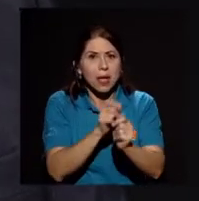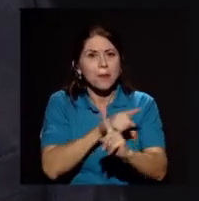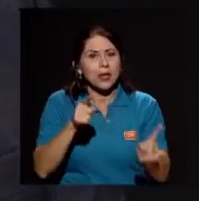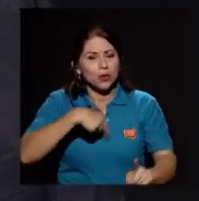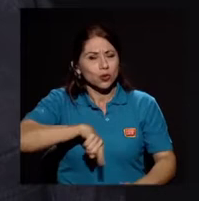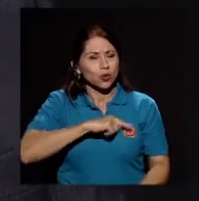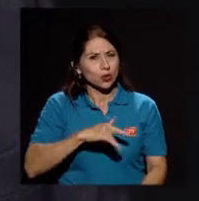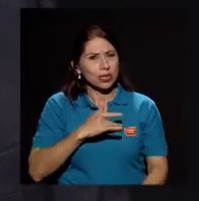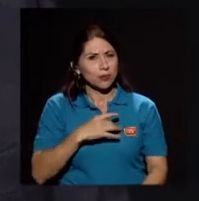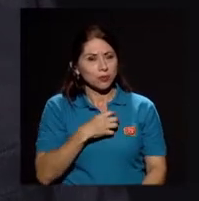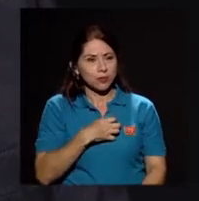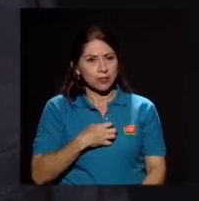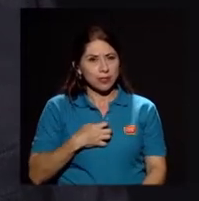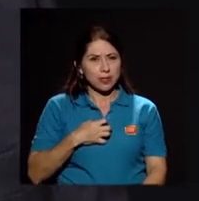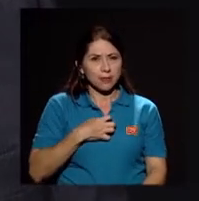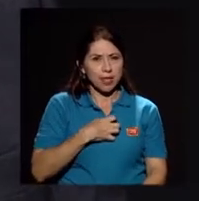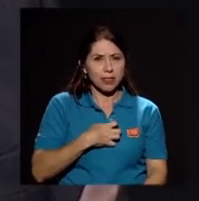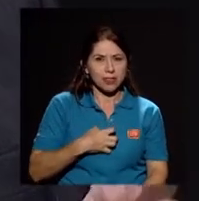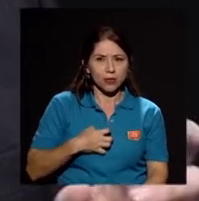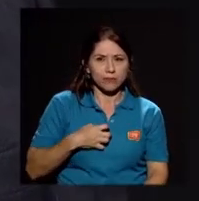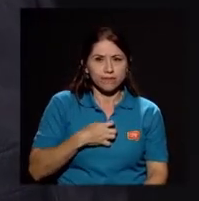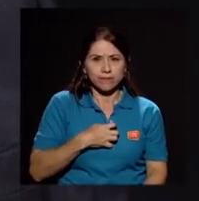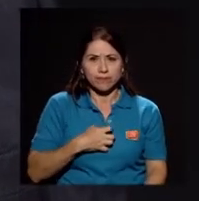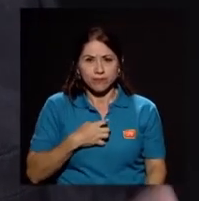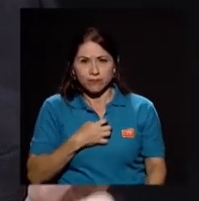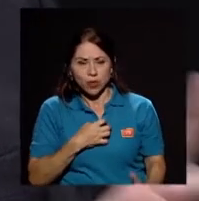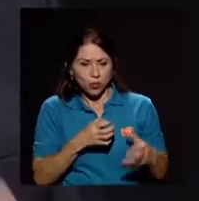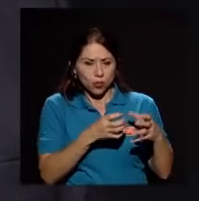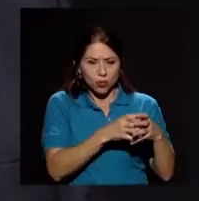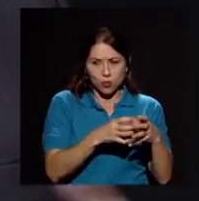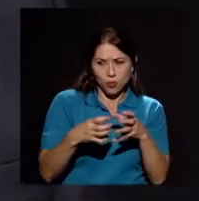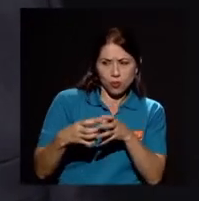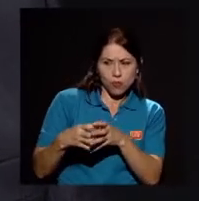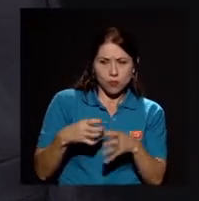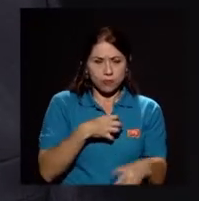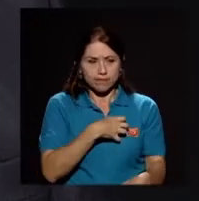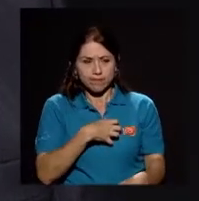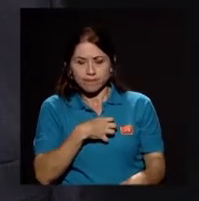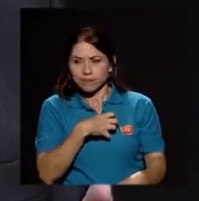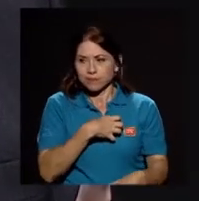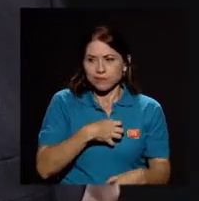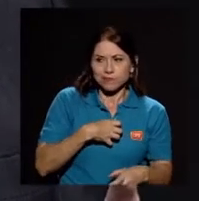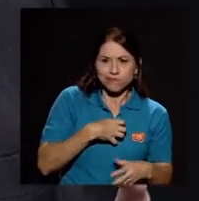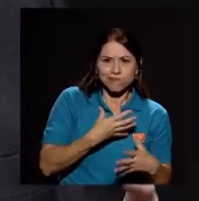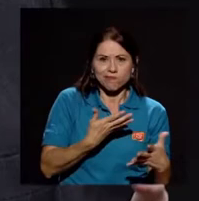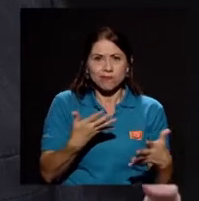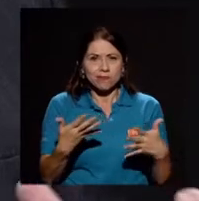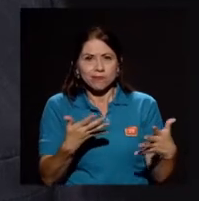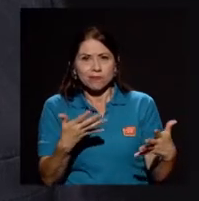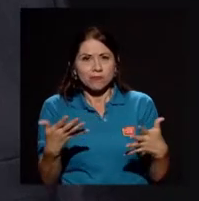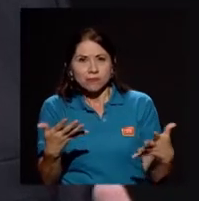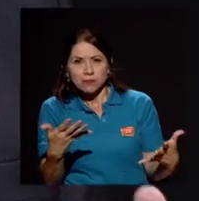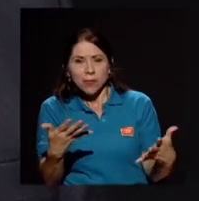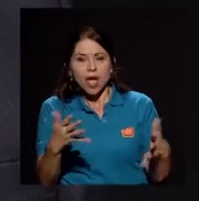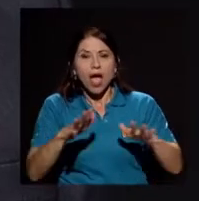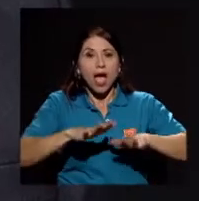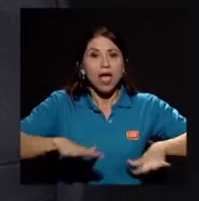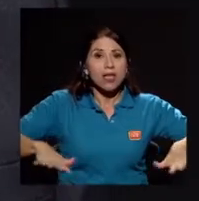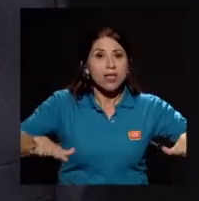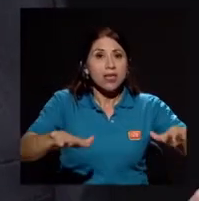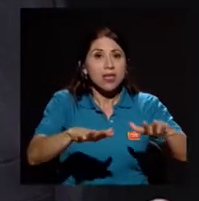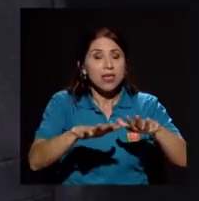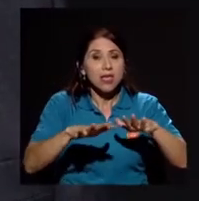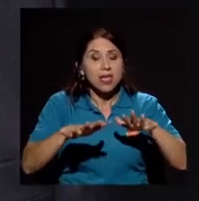y el resentimiento de un grupo contra otro de varios grupos contra otros grupos bernal en donde los espacios de poder